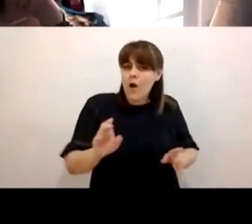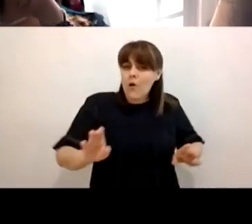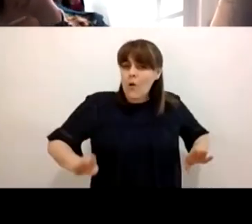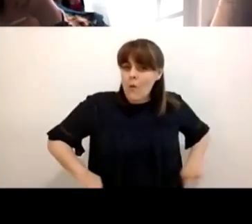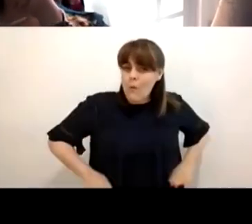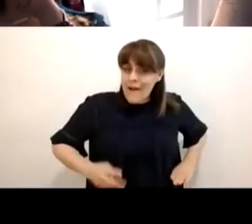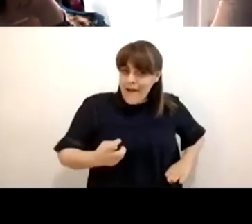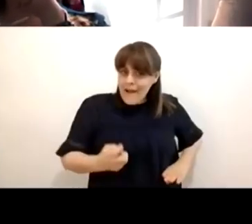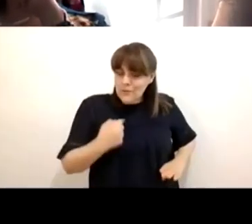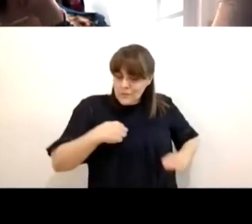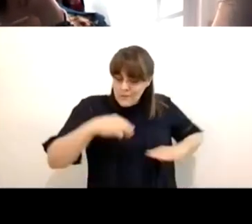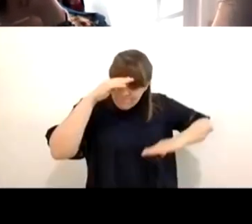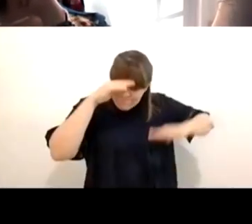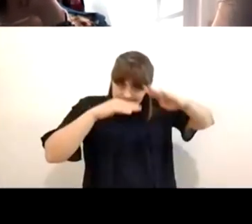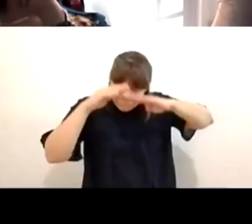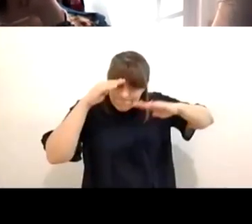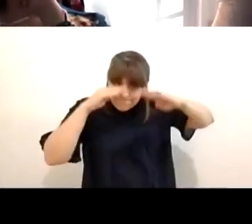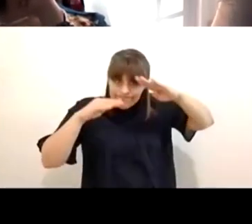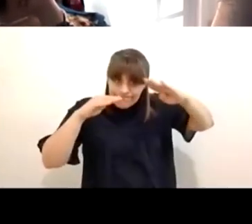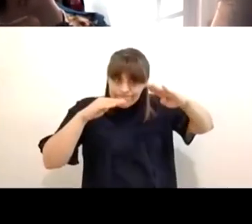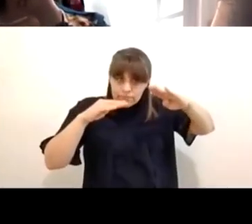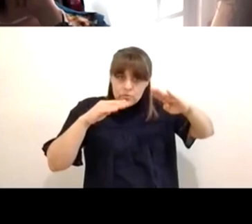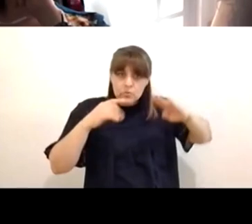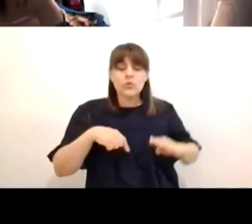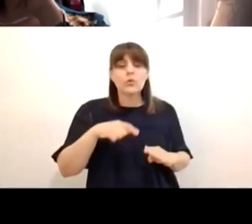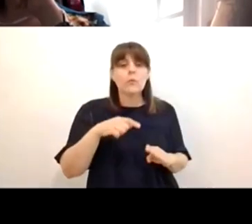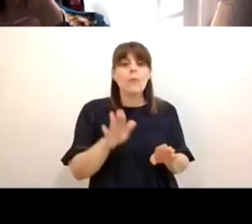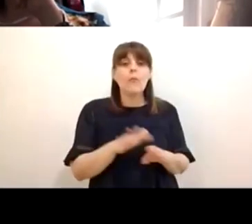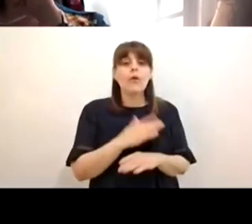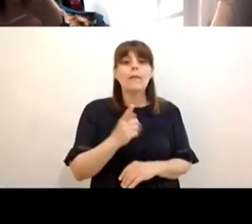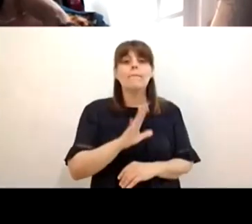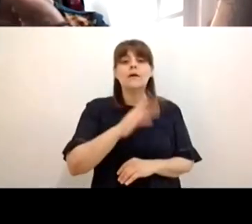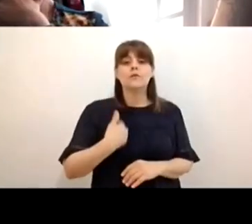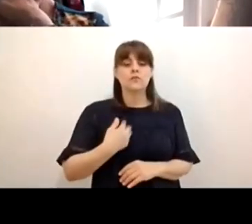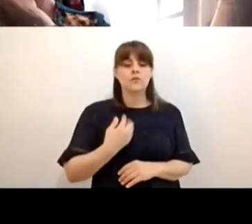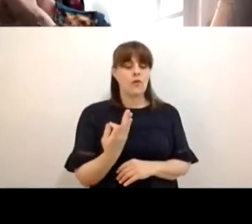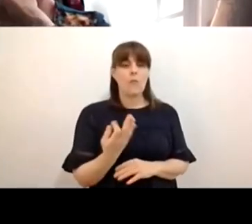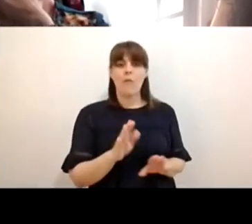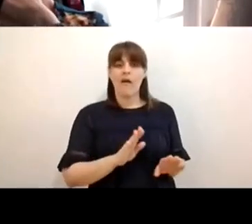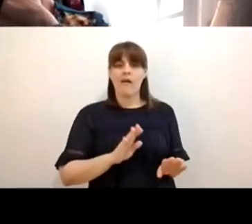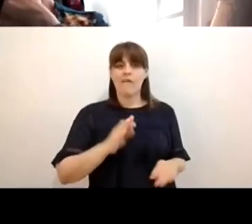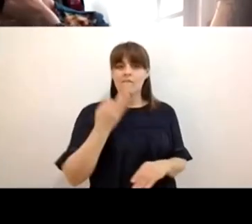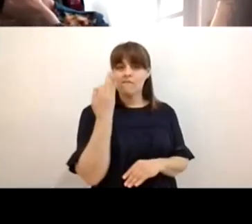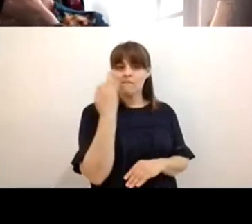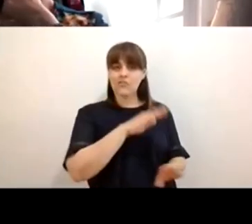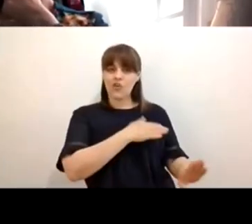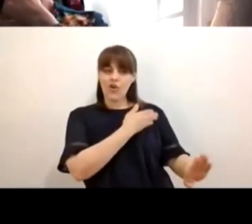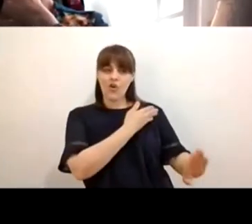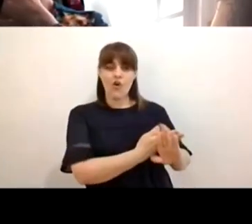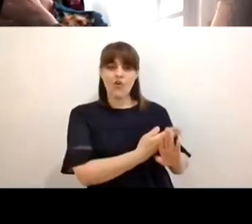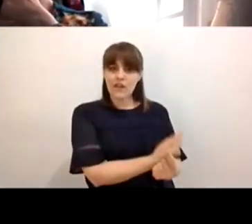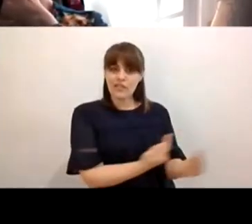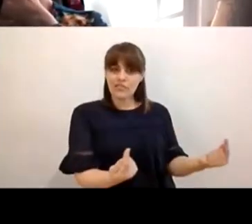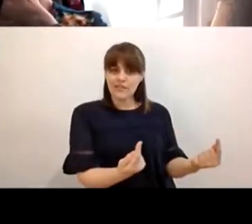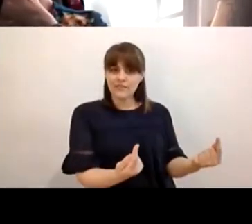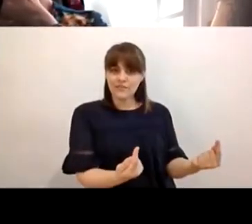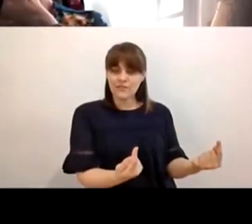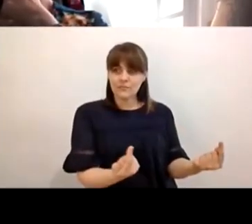si no estamos traicionando la nueva generación estamos privando de lo que la vida nos ha podido enseñar